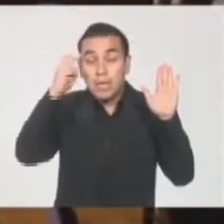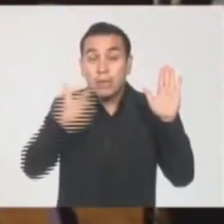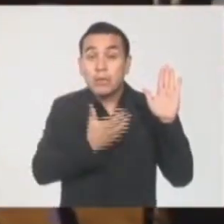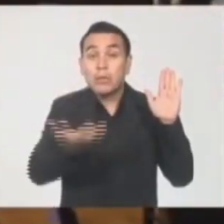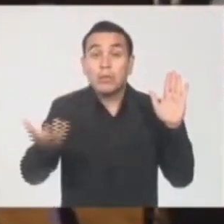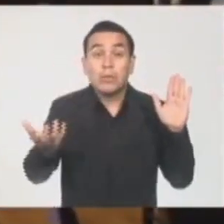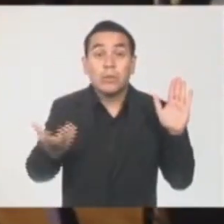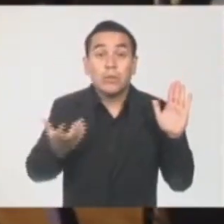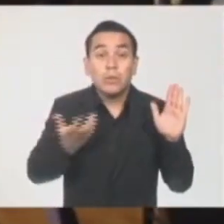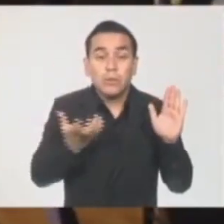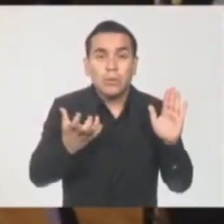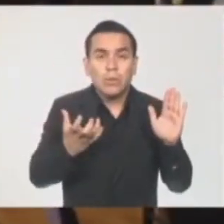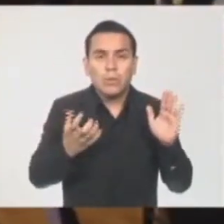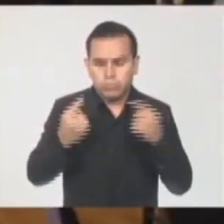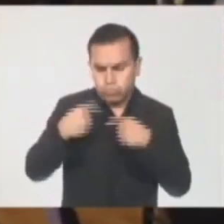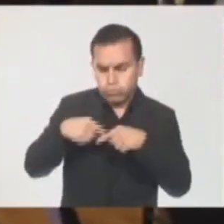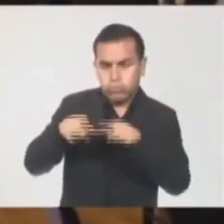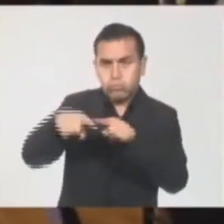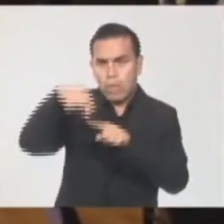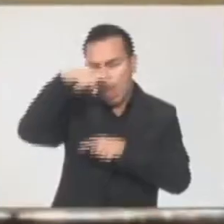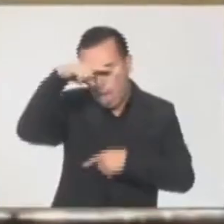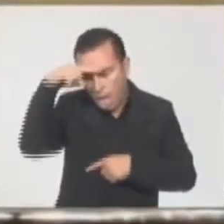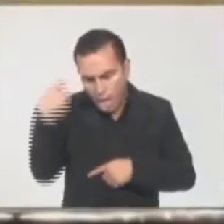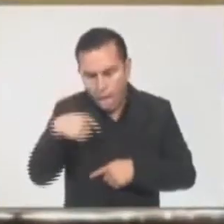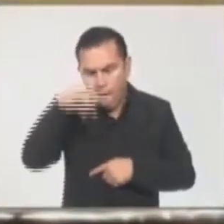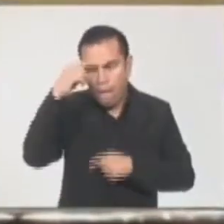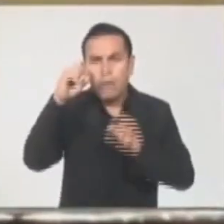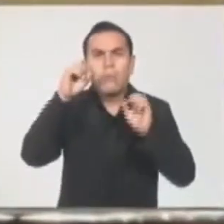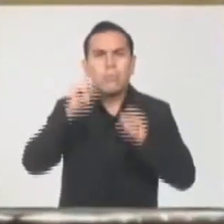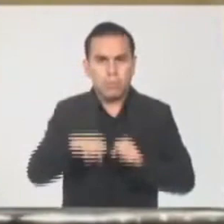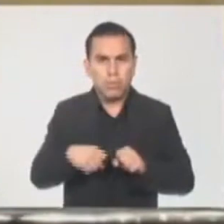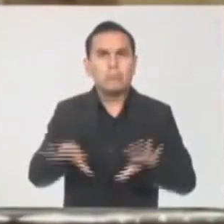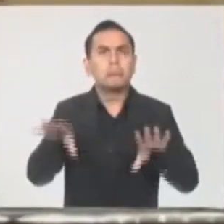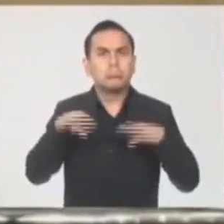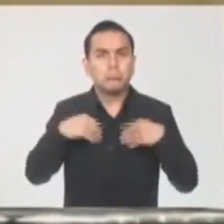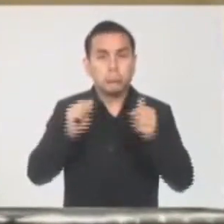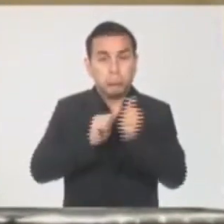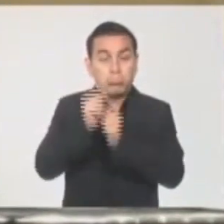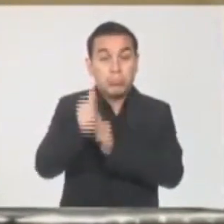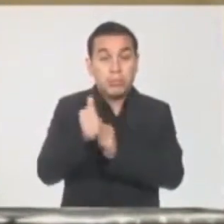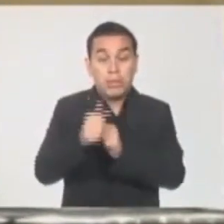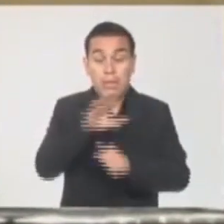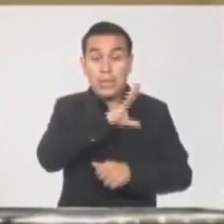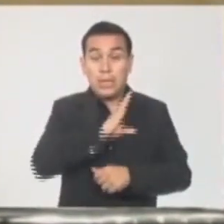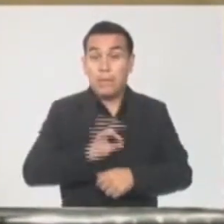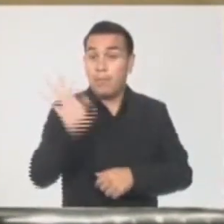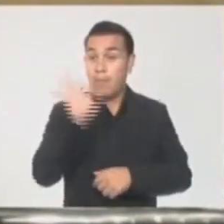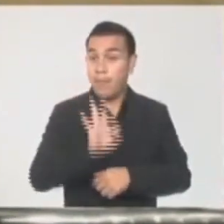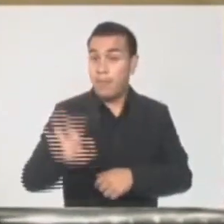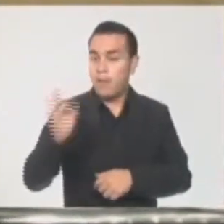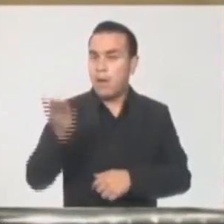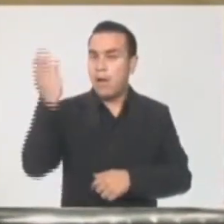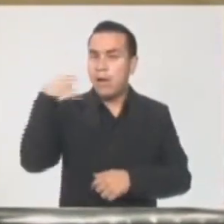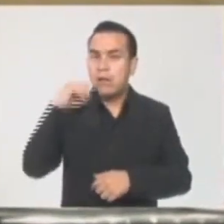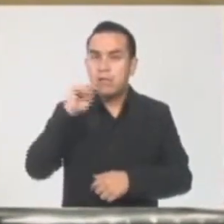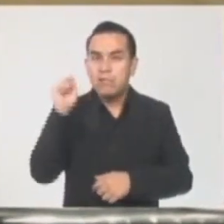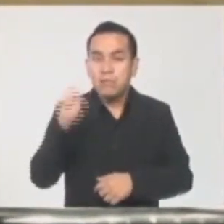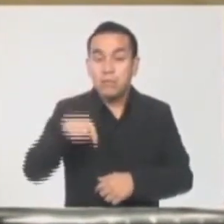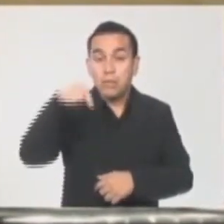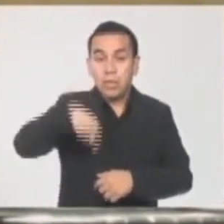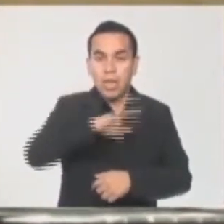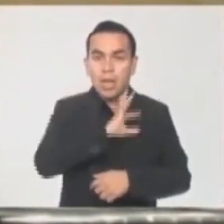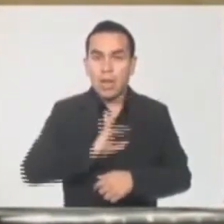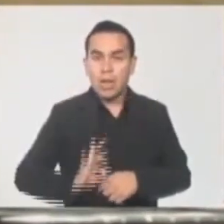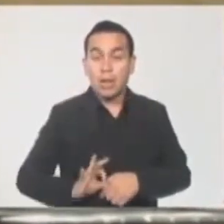muchísimo camino por recorrer, no podemos negar que hemos avanzado, que no somos el Salvador de antes. Y no podemos